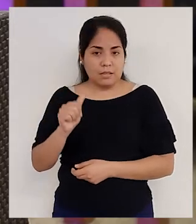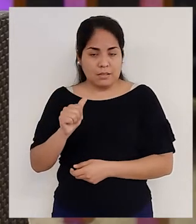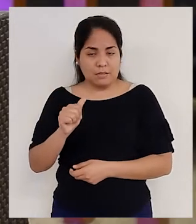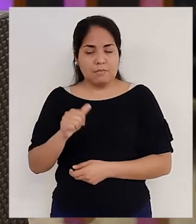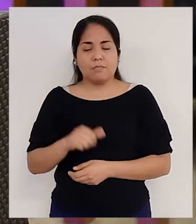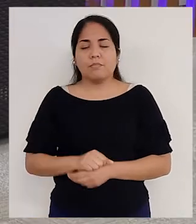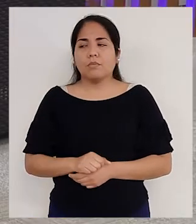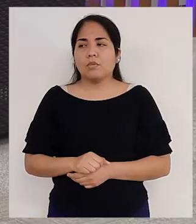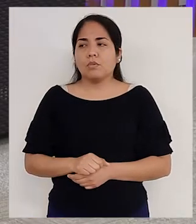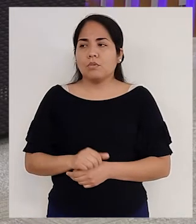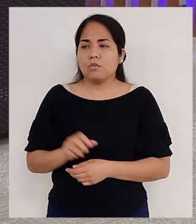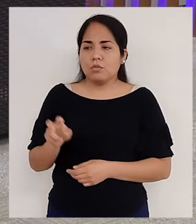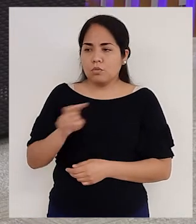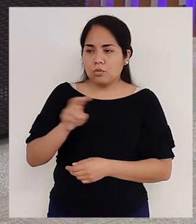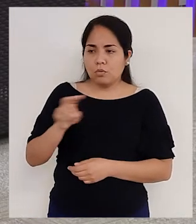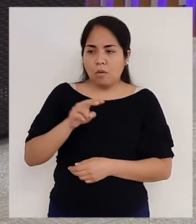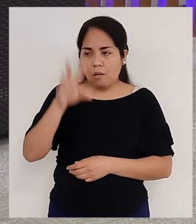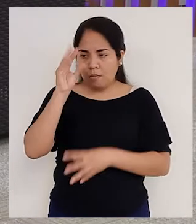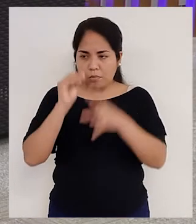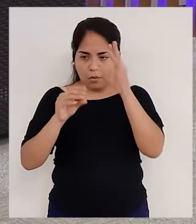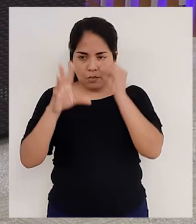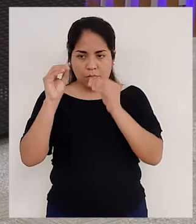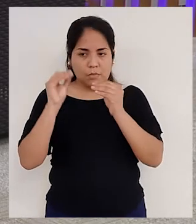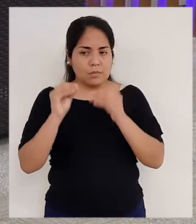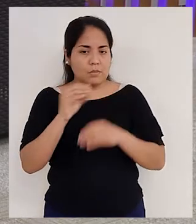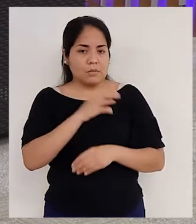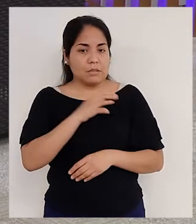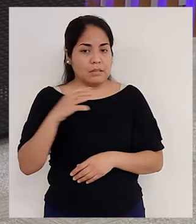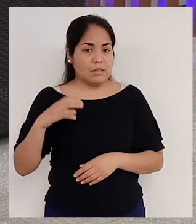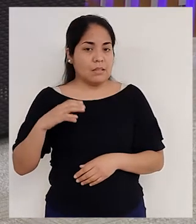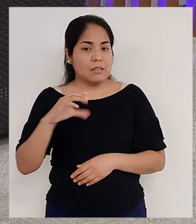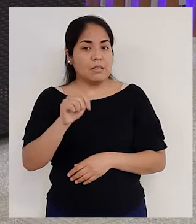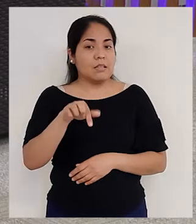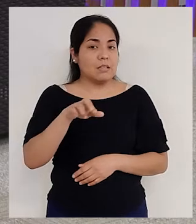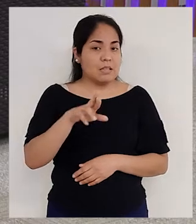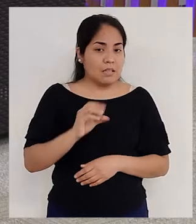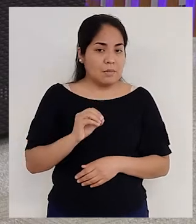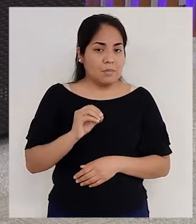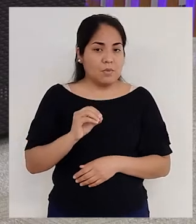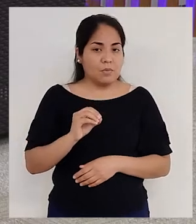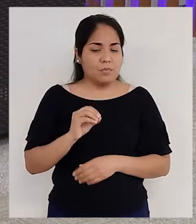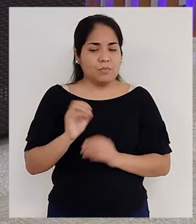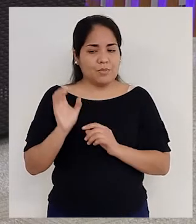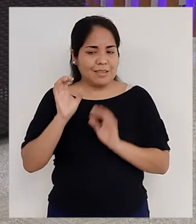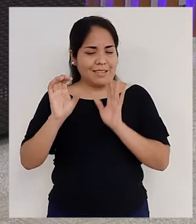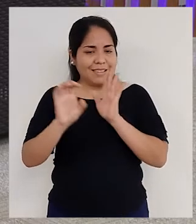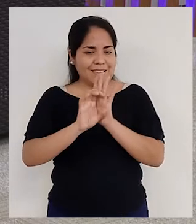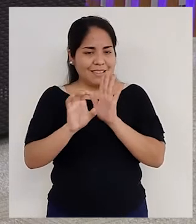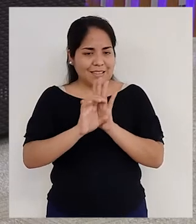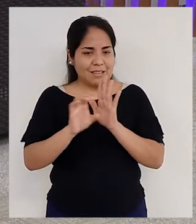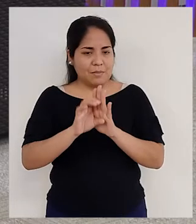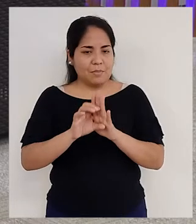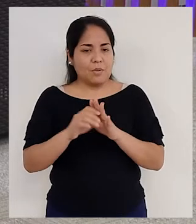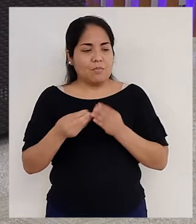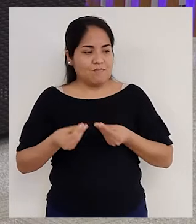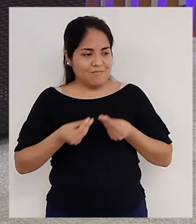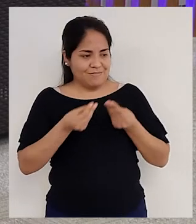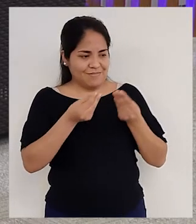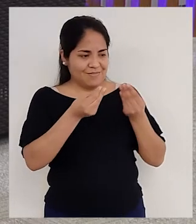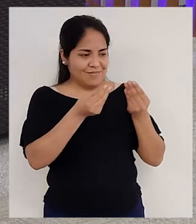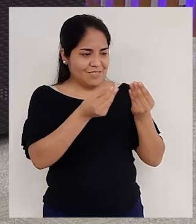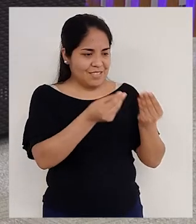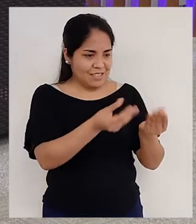Harold Viteri López. Harold se capacitó en los CEDPROS de Alcides Salomón Zorrilla y hacen, por ejemplo, y le voy a invitar a